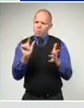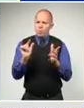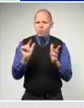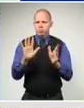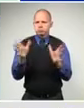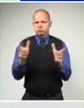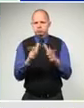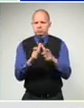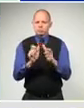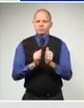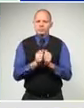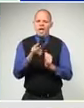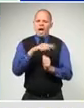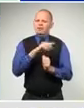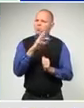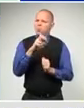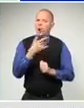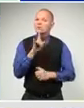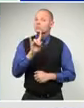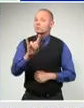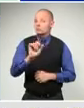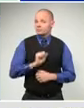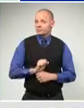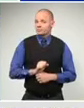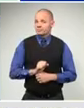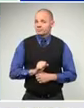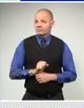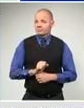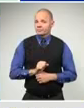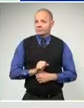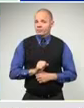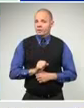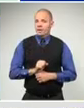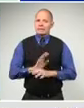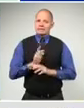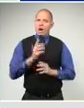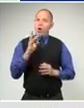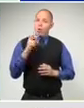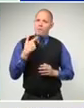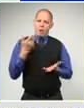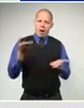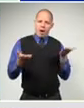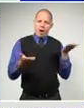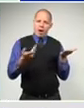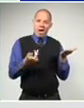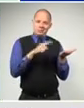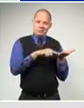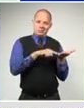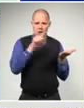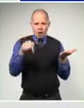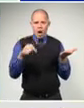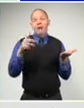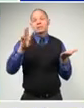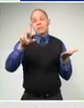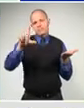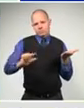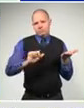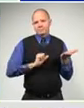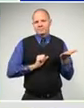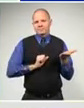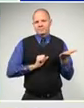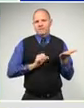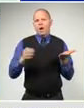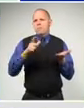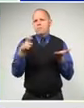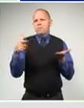Ayer confirma 9 casos autóctonos, 3 menos que el día anterior. El mayor número del